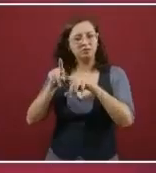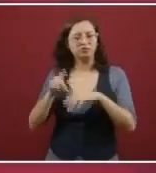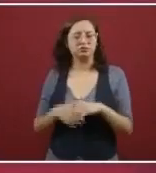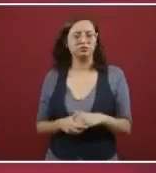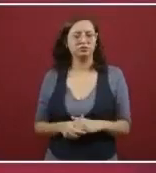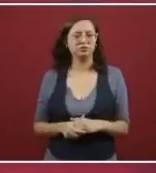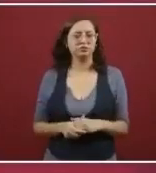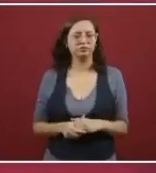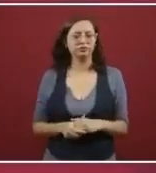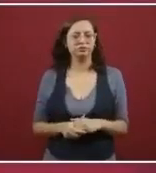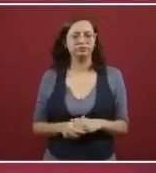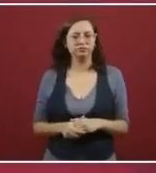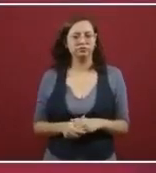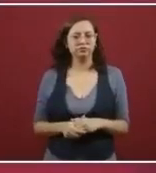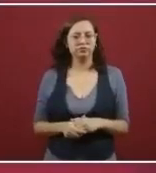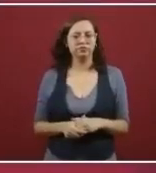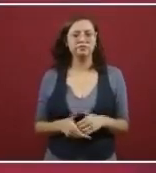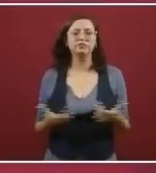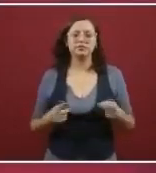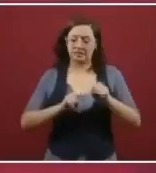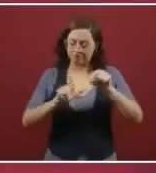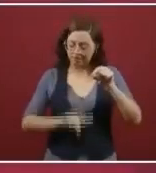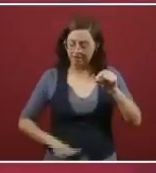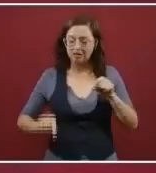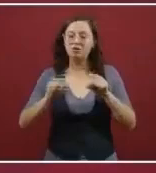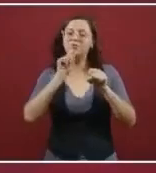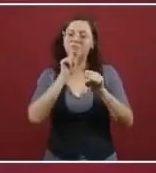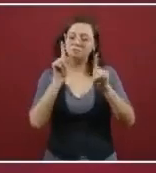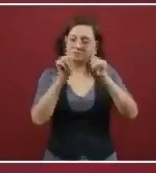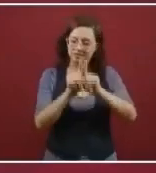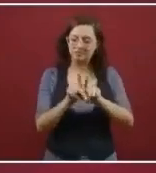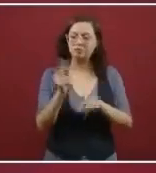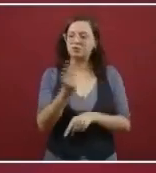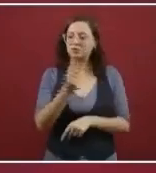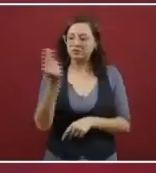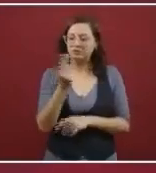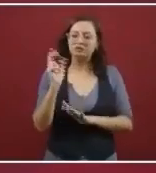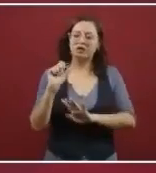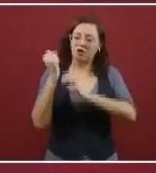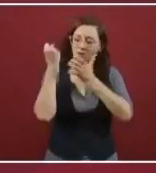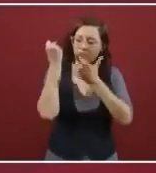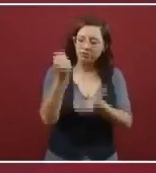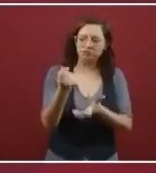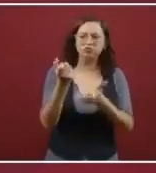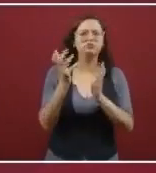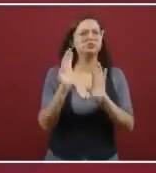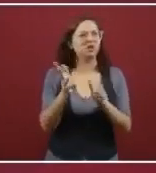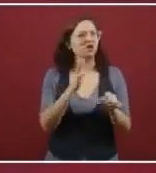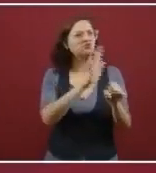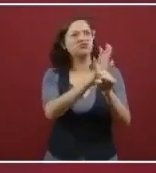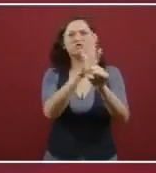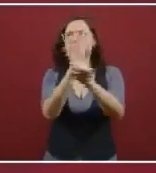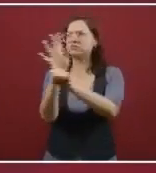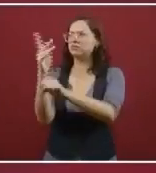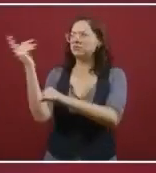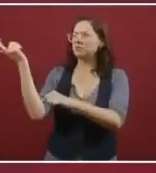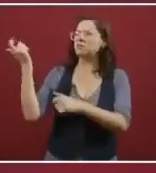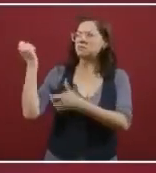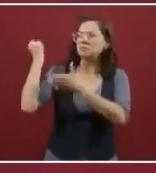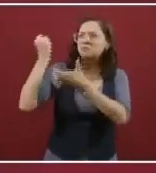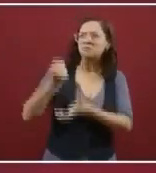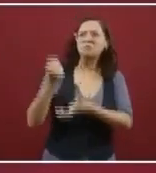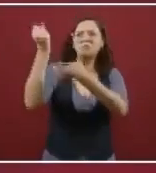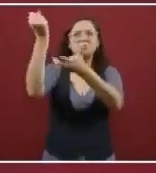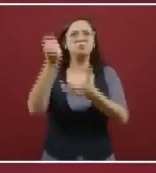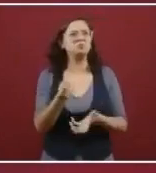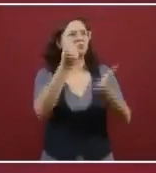Nosotros requerimos también inversión y han ofrecido que van a apoyar, pero